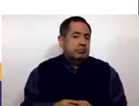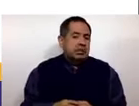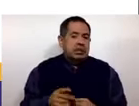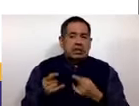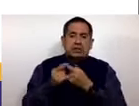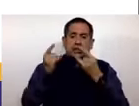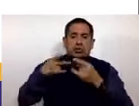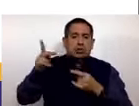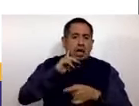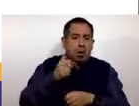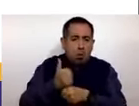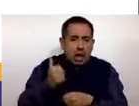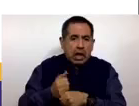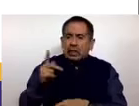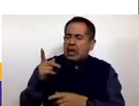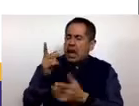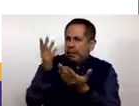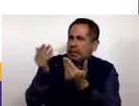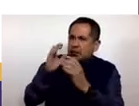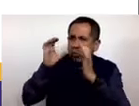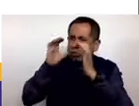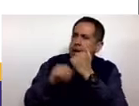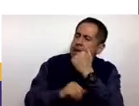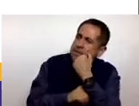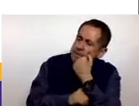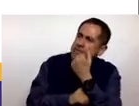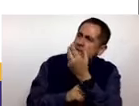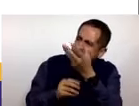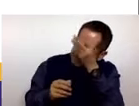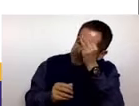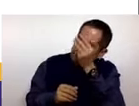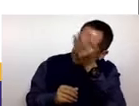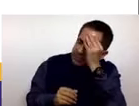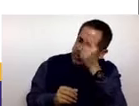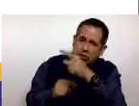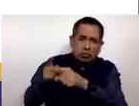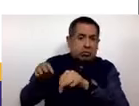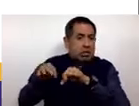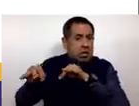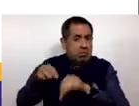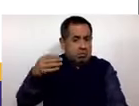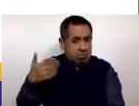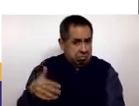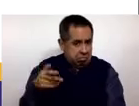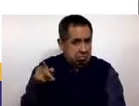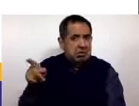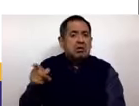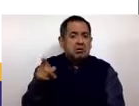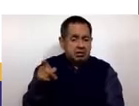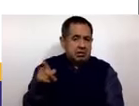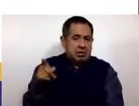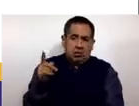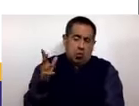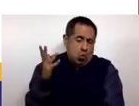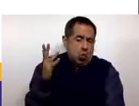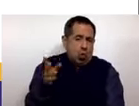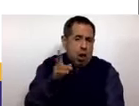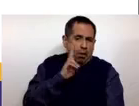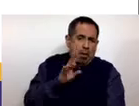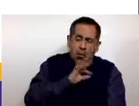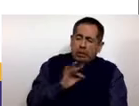nuestras abuelas, escucharlas, reconocer su trabajo en la medida de lo que pues, podamos